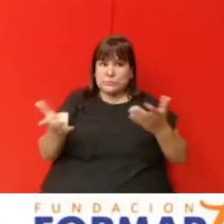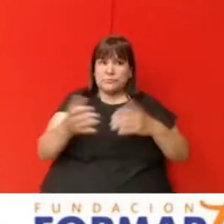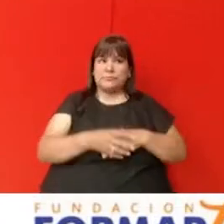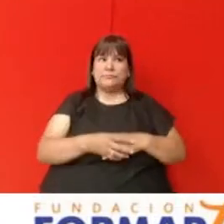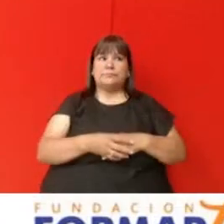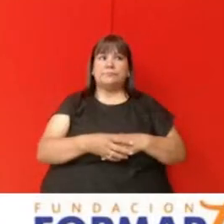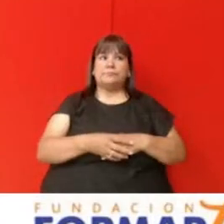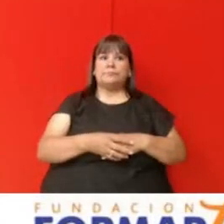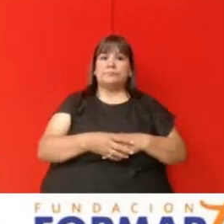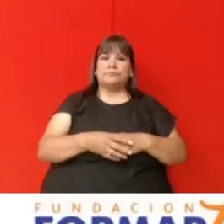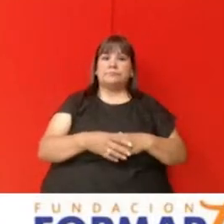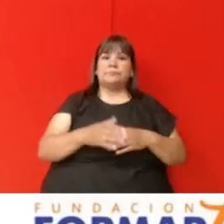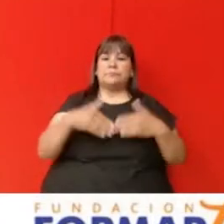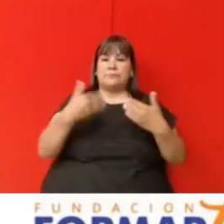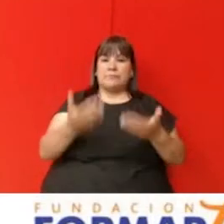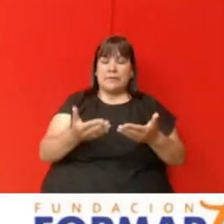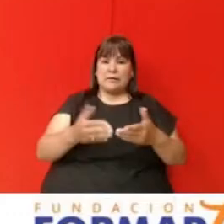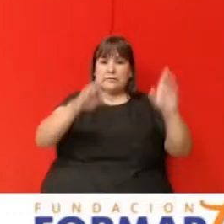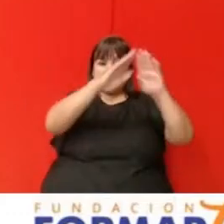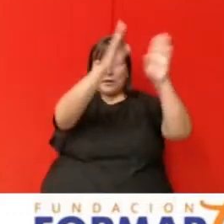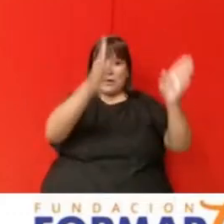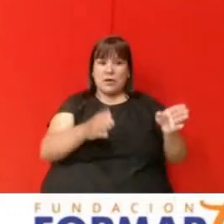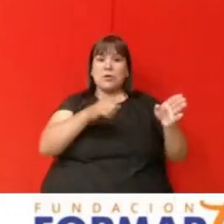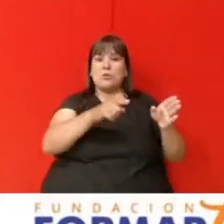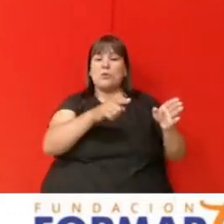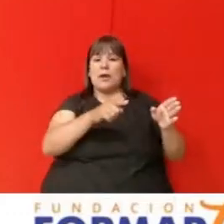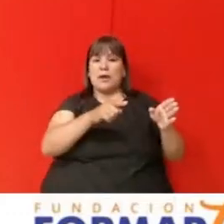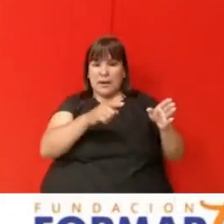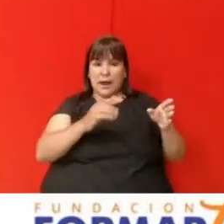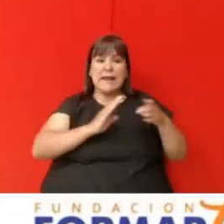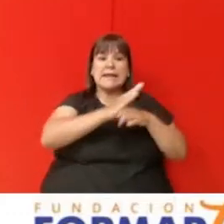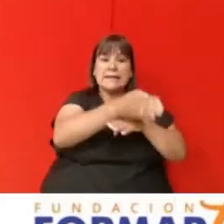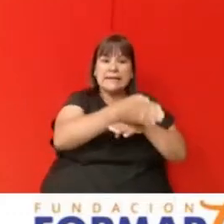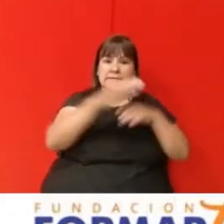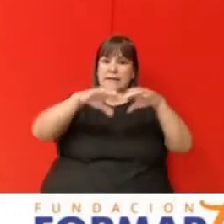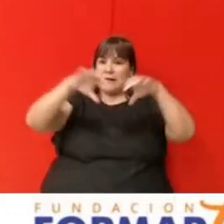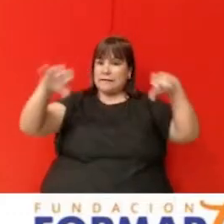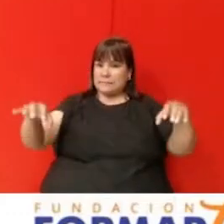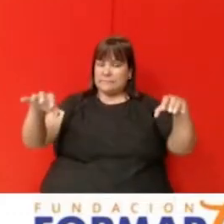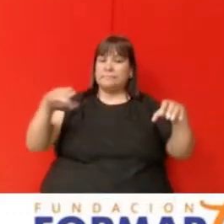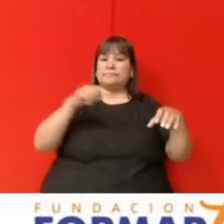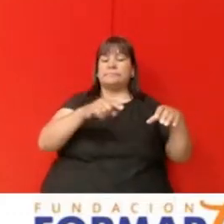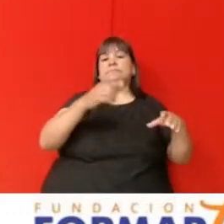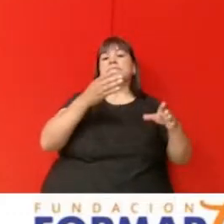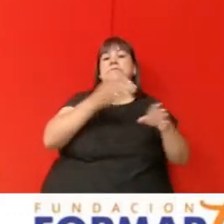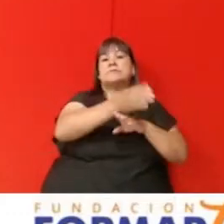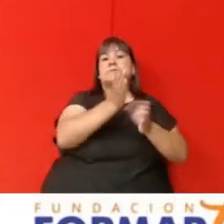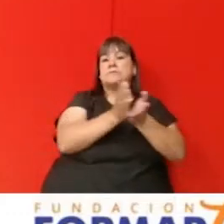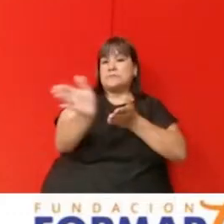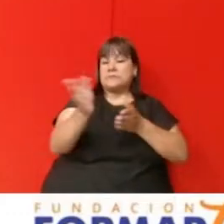Bueno, el proceso de ingreso lo vamos a dividir en 2 partes, lo que es el preingreso y el ingreso,